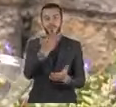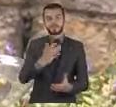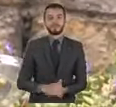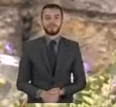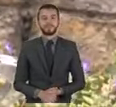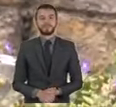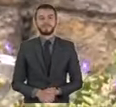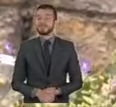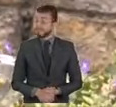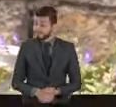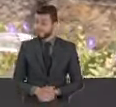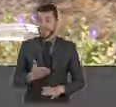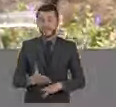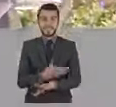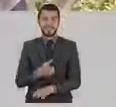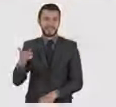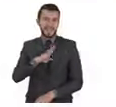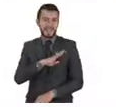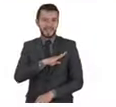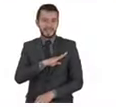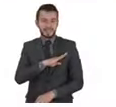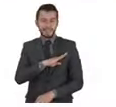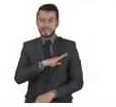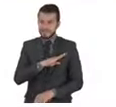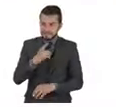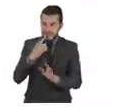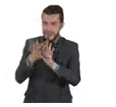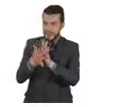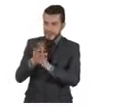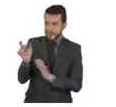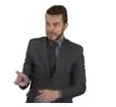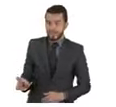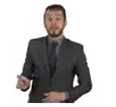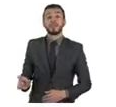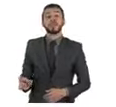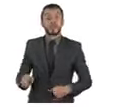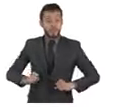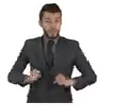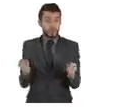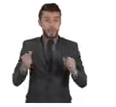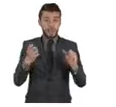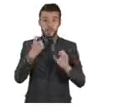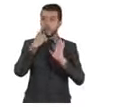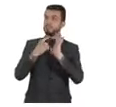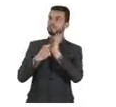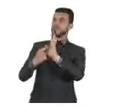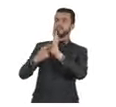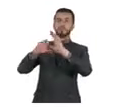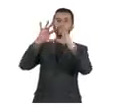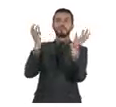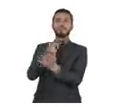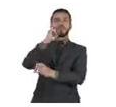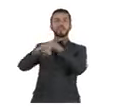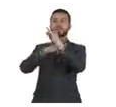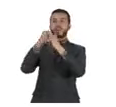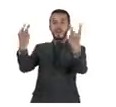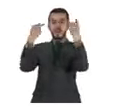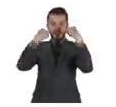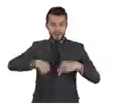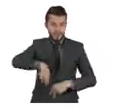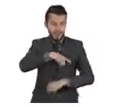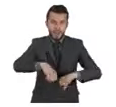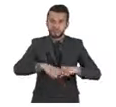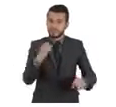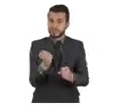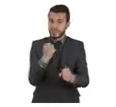Como lo ha mencionado la alcaldesa, Bogotá quiere convertirse en un referente internacional para el cumplimiento de los objetivos de desarrollo sostenible y sin lugar a